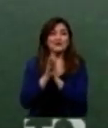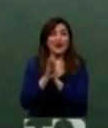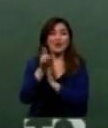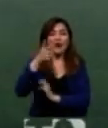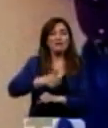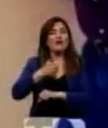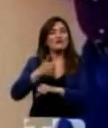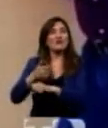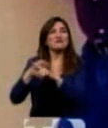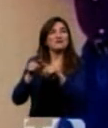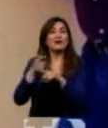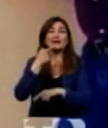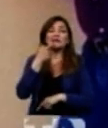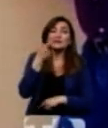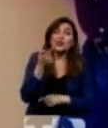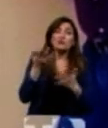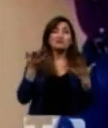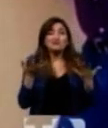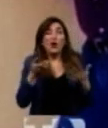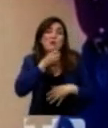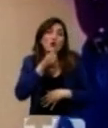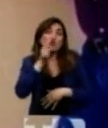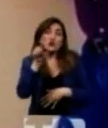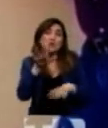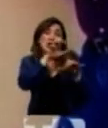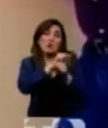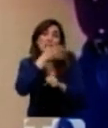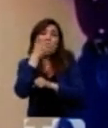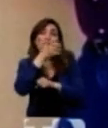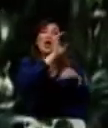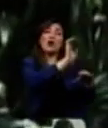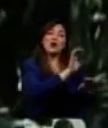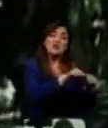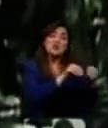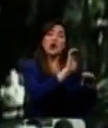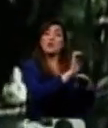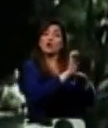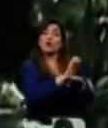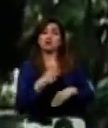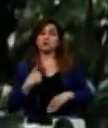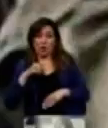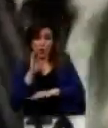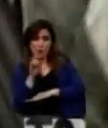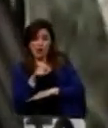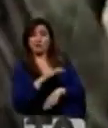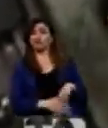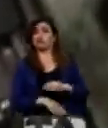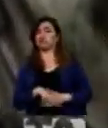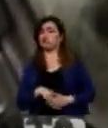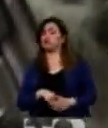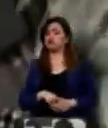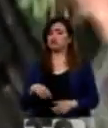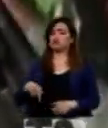a sus autoridades, diciendo inicialmente que los periodistas estaban secuestrados en Ecuador, deslindando así responsabilidades. Para apenas